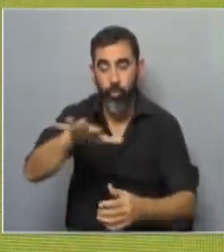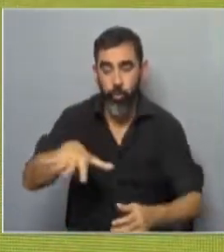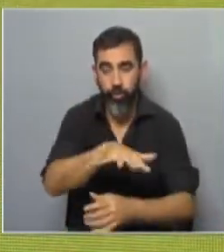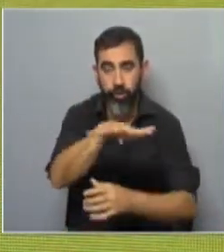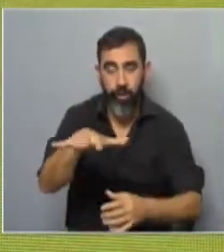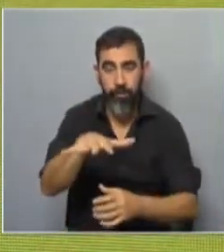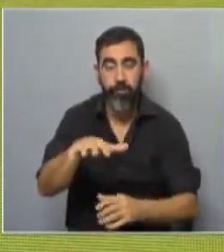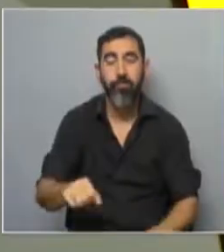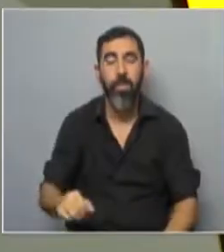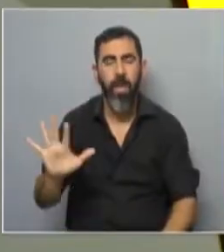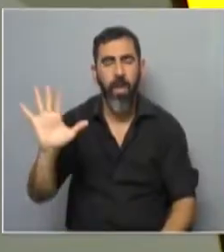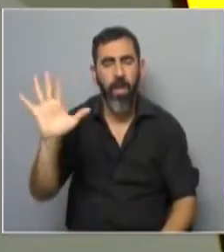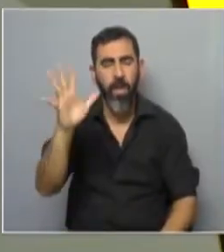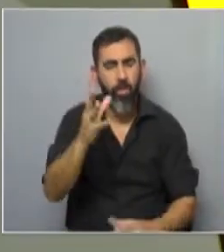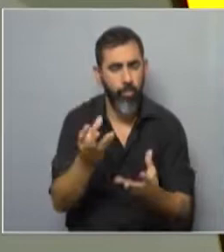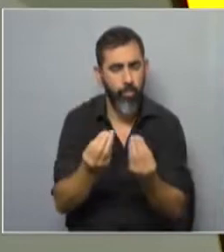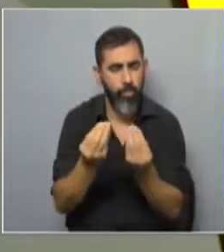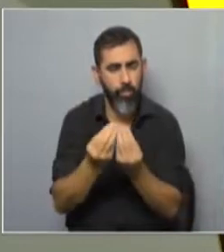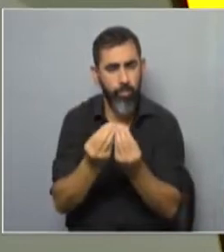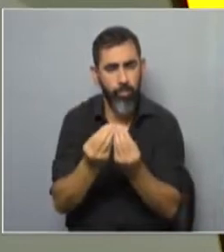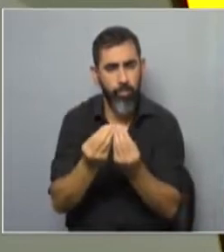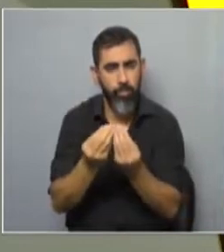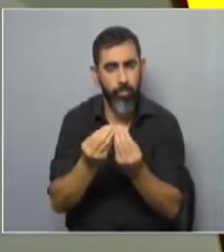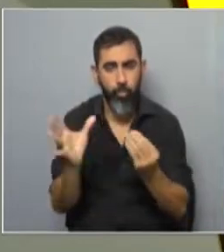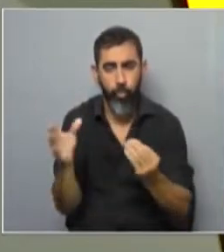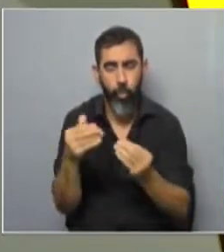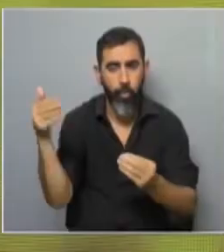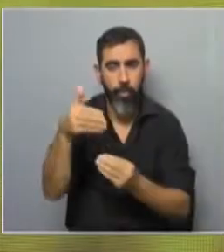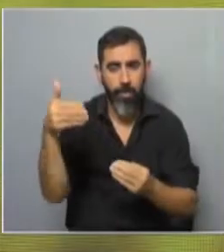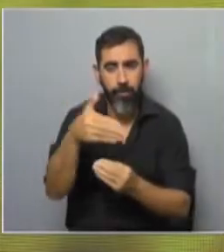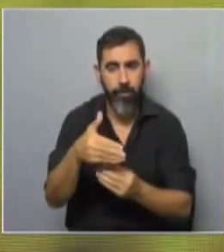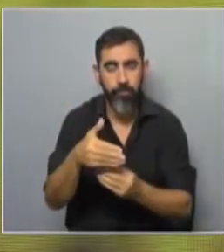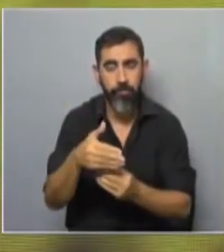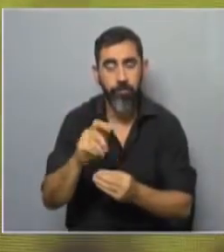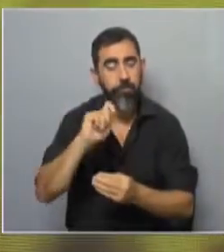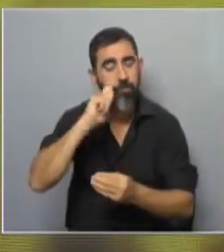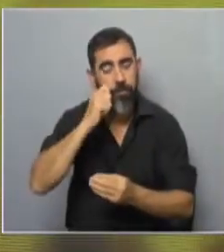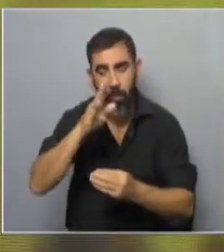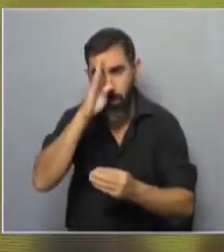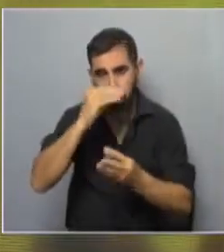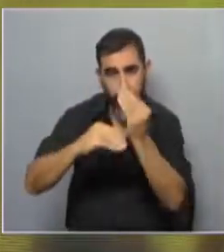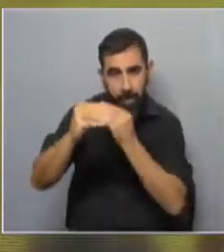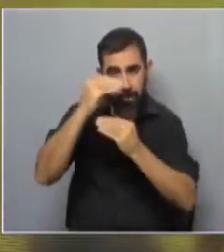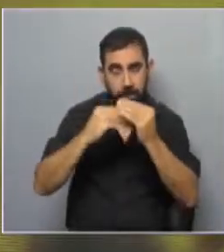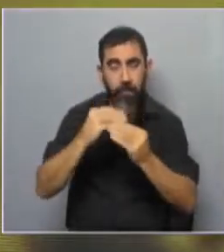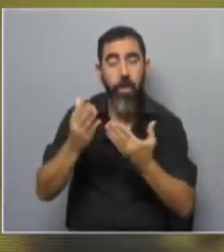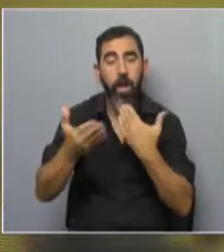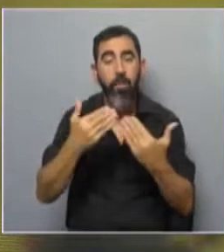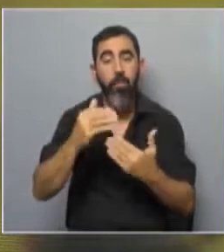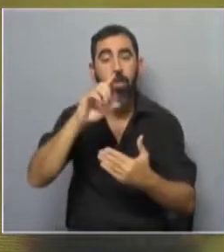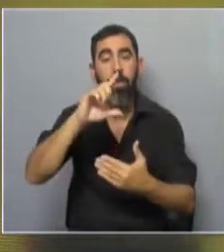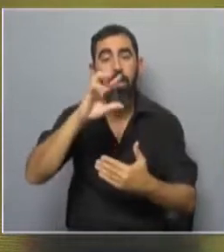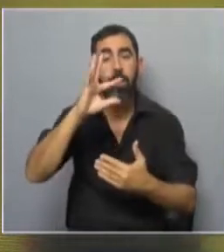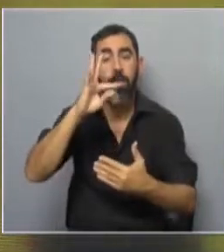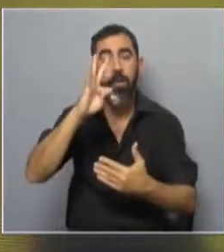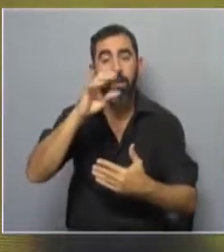un en el intercambio. interior se ve mucho eso, ¿no? Del involucramiento claro, de todo el resto. Es un aprendizaje muy rico y bueno, estuvimos hablando con Florencia Talmón, que